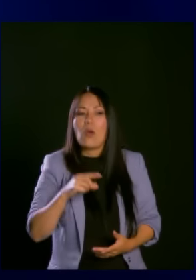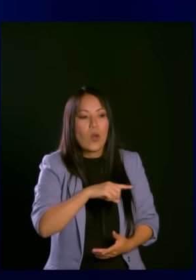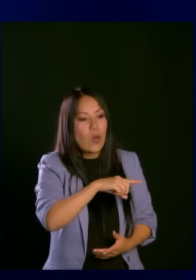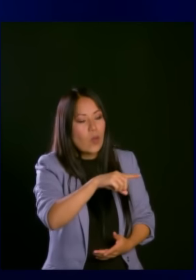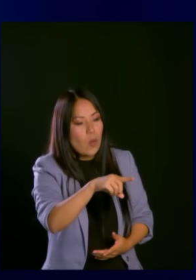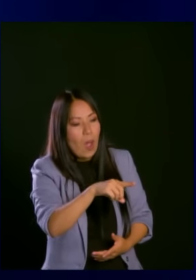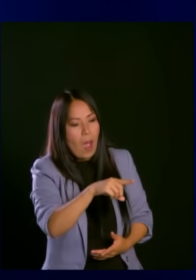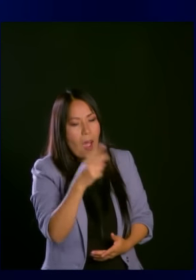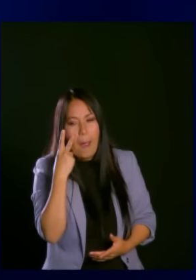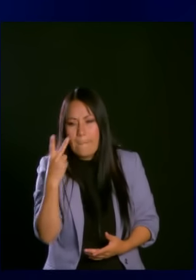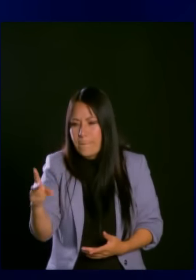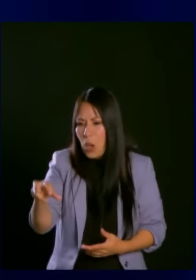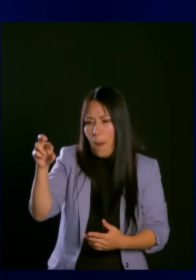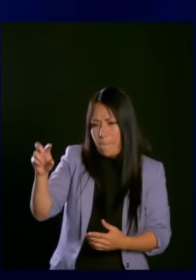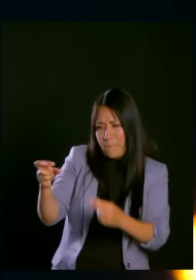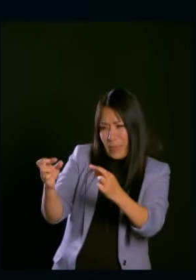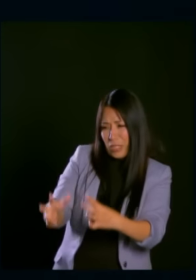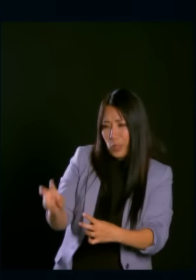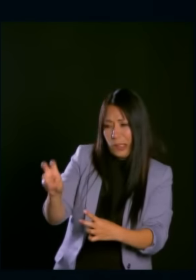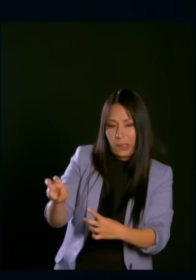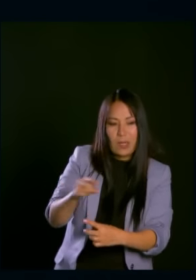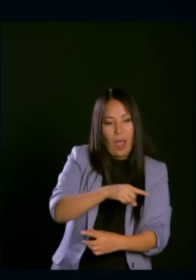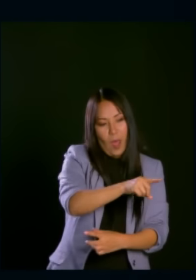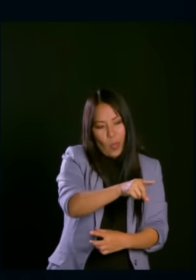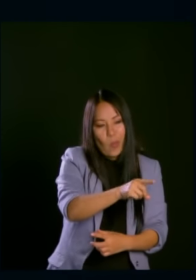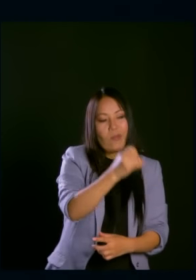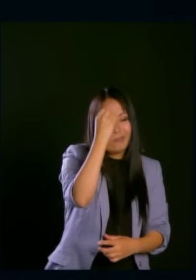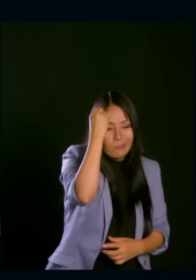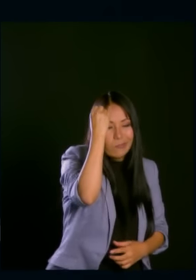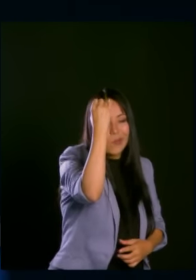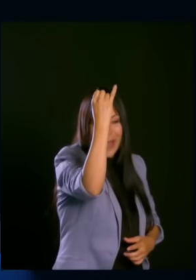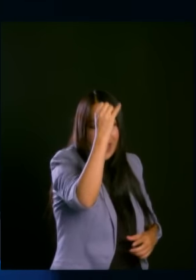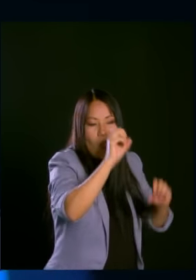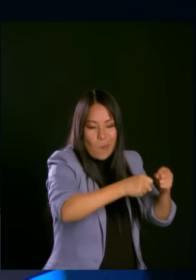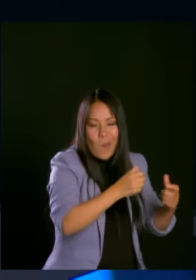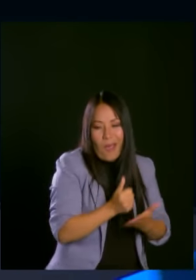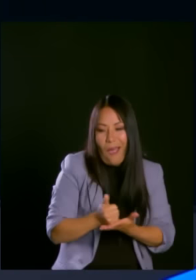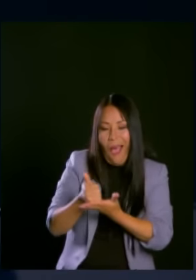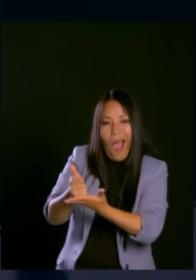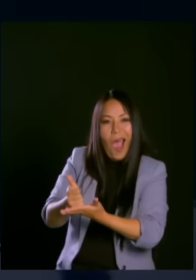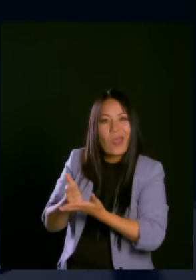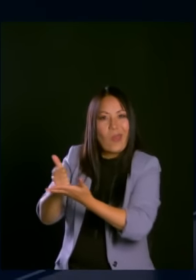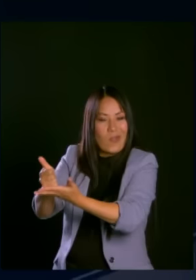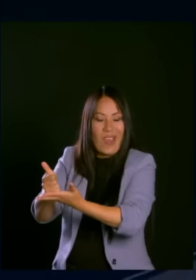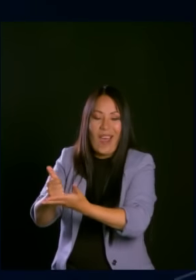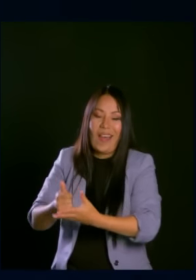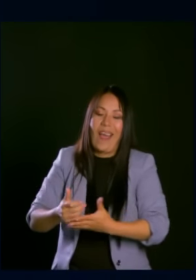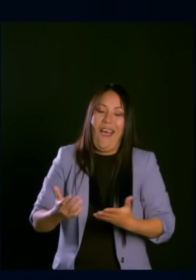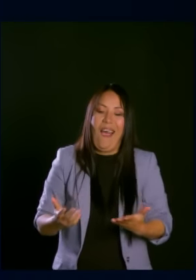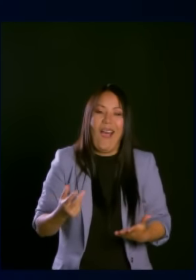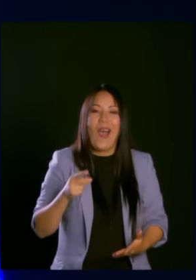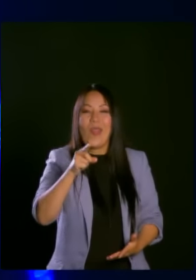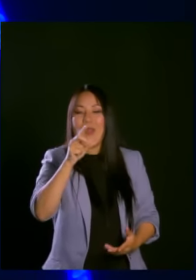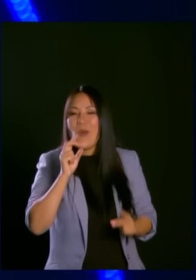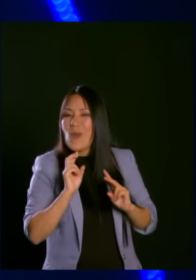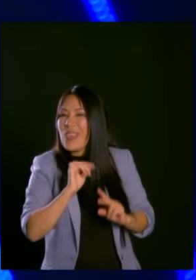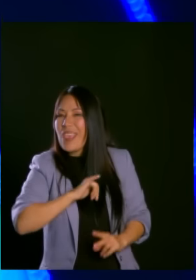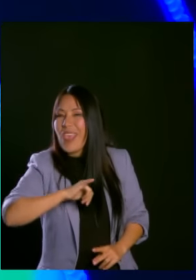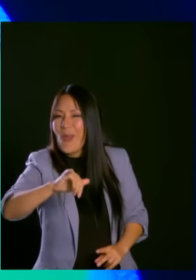Si tú eres un soñador, Dios te va a usar para bendecir un necesitado. Por eso siempre hay que tener sueños.